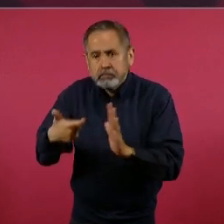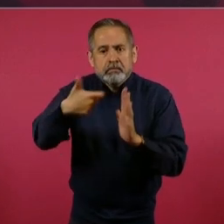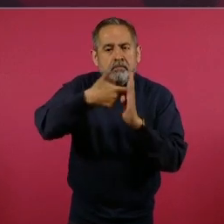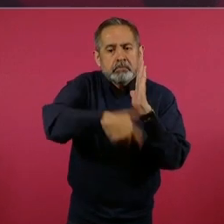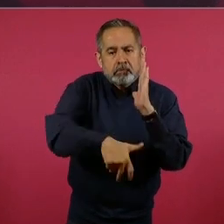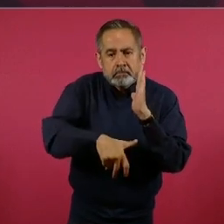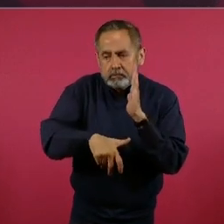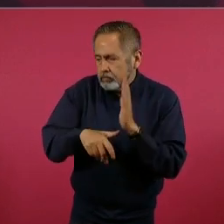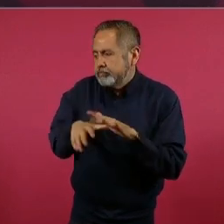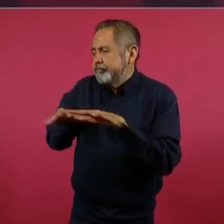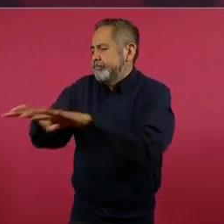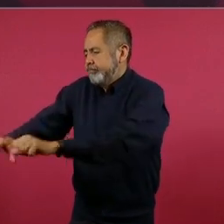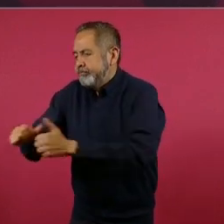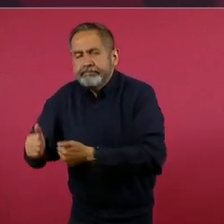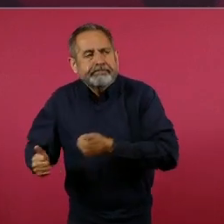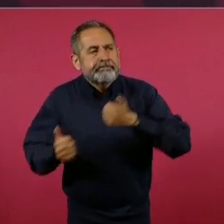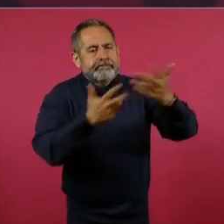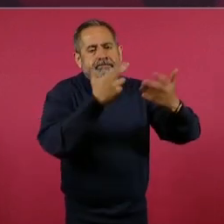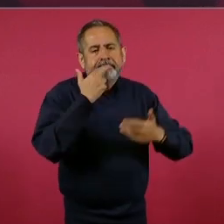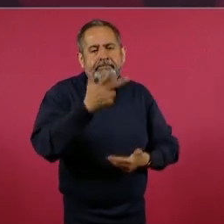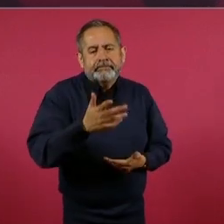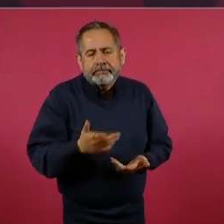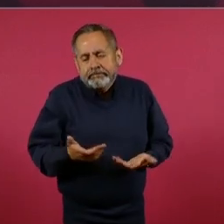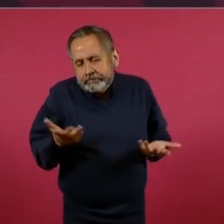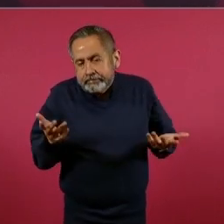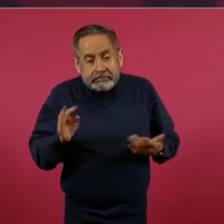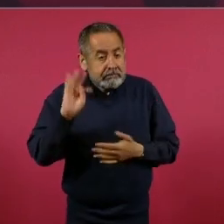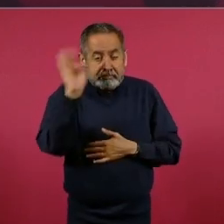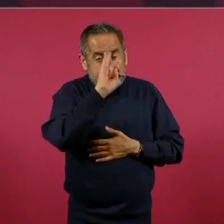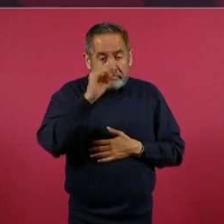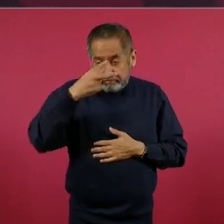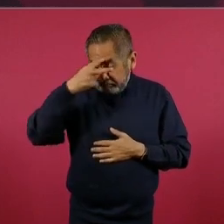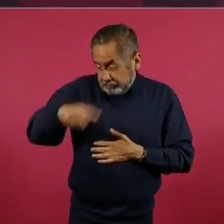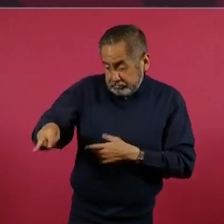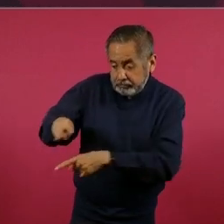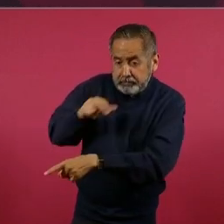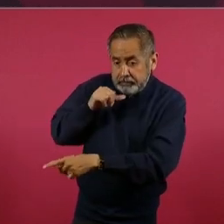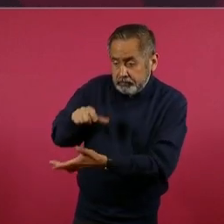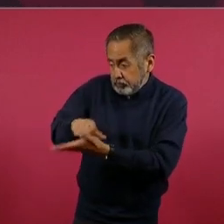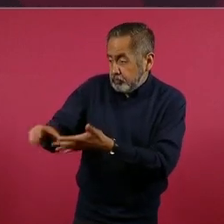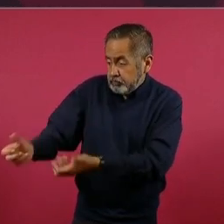por vehículo más pagaría el consumidor estadounidense si